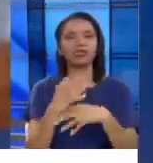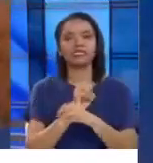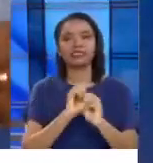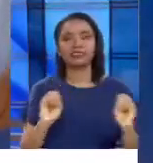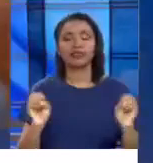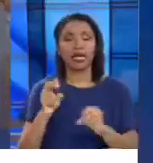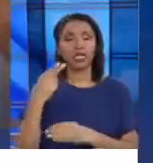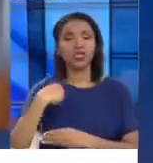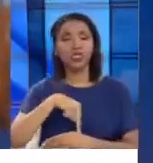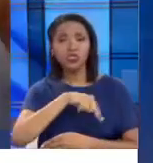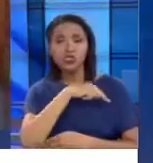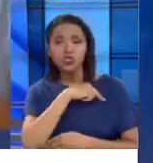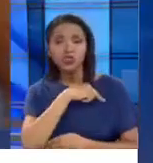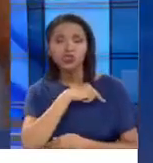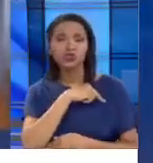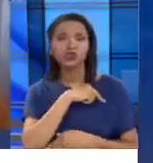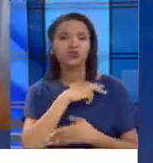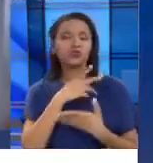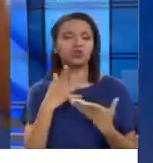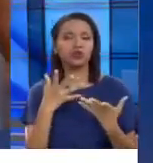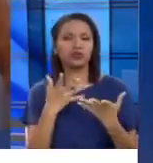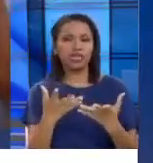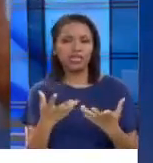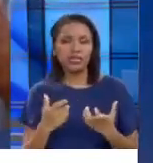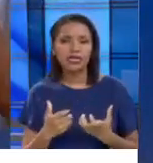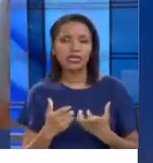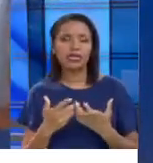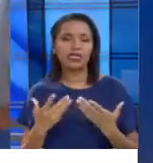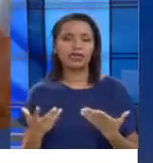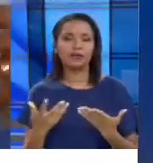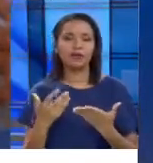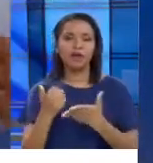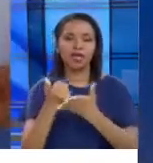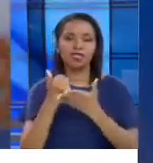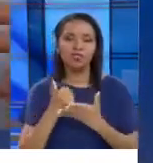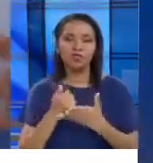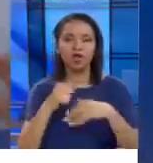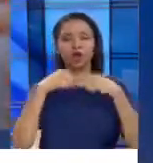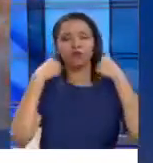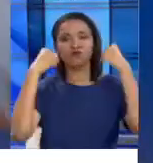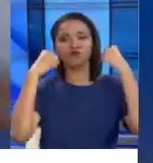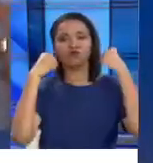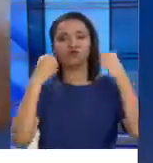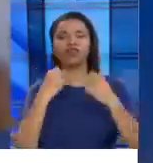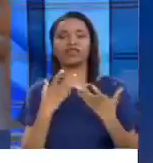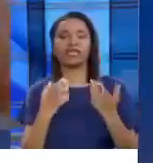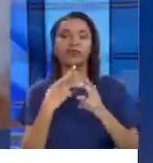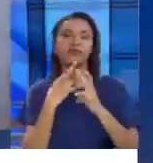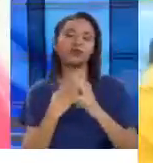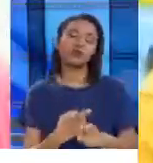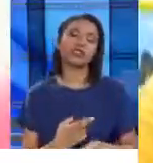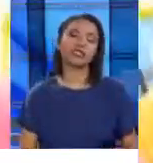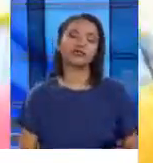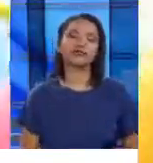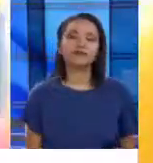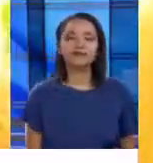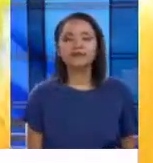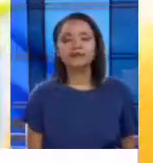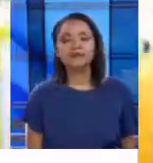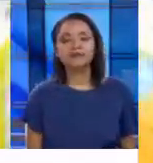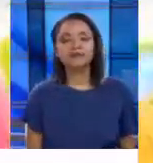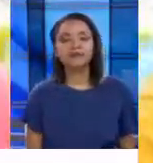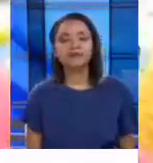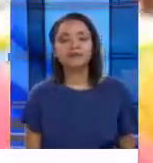está diciendo, no levantemos paro hasta que haya respuesta. Y esa es la consigna general de todos nosotros. Pero estamos